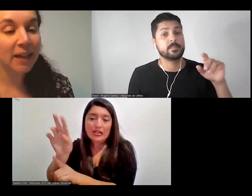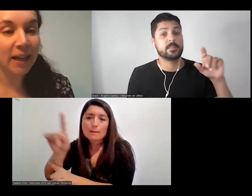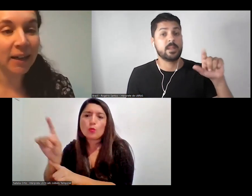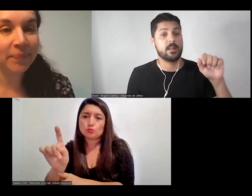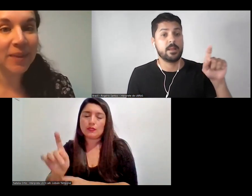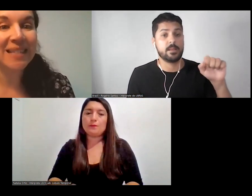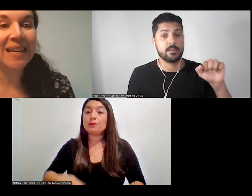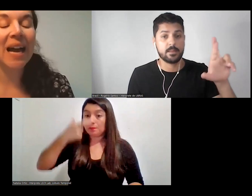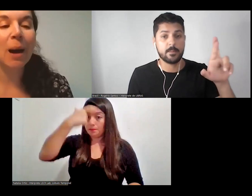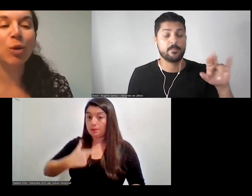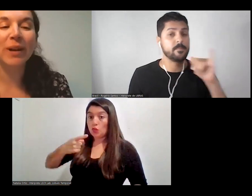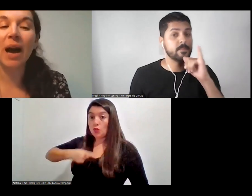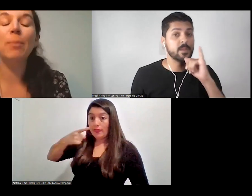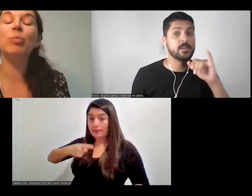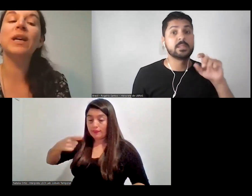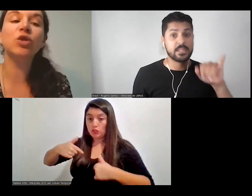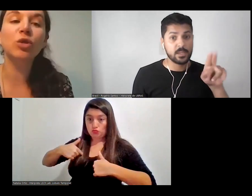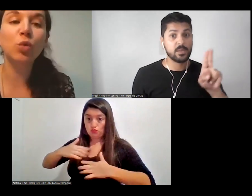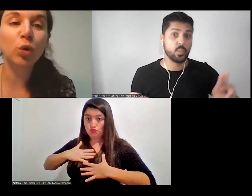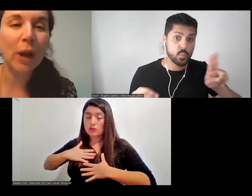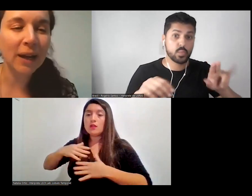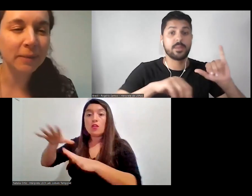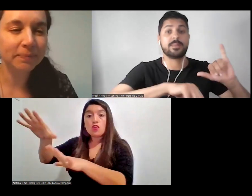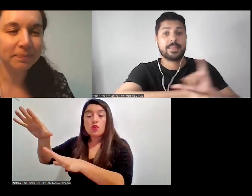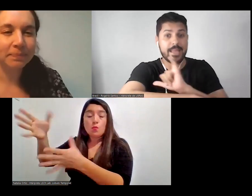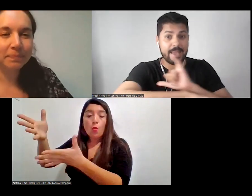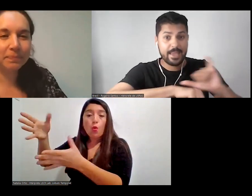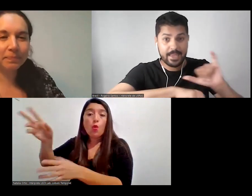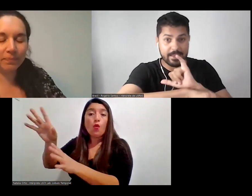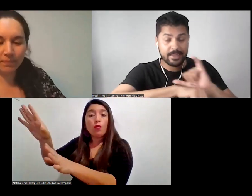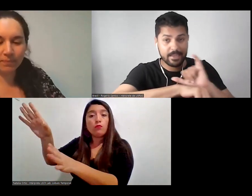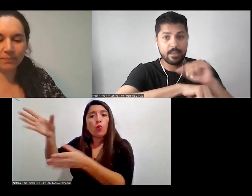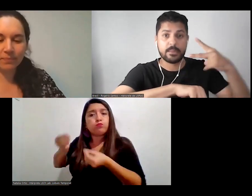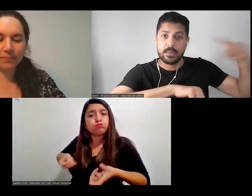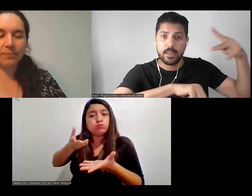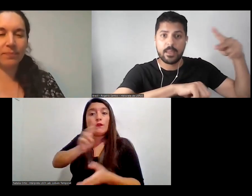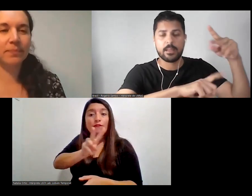la técnica, ¿sería apropiación cultural?